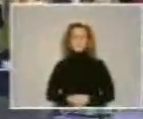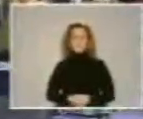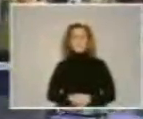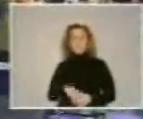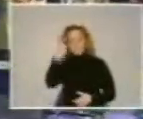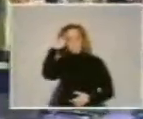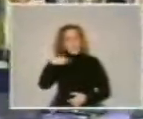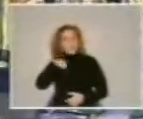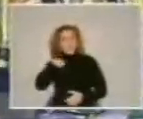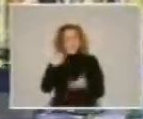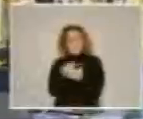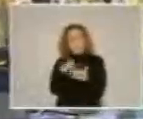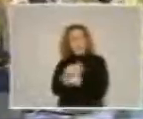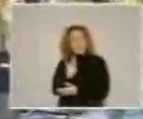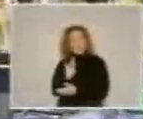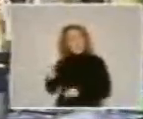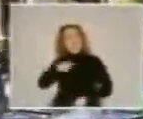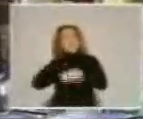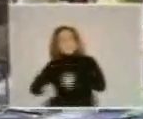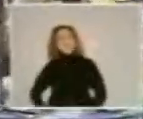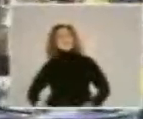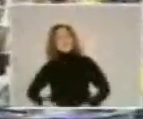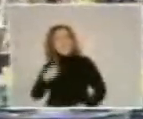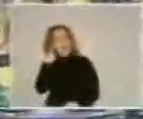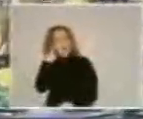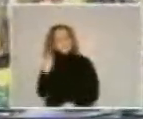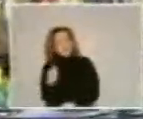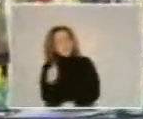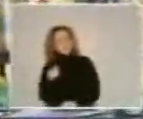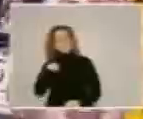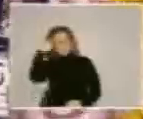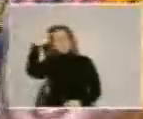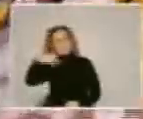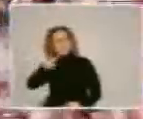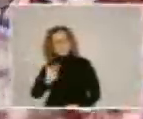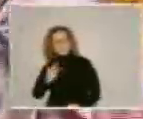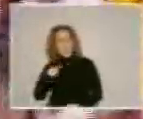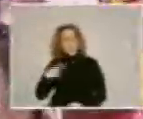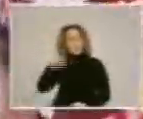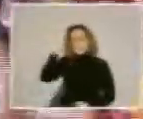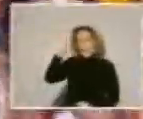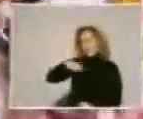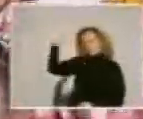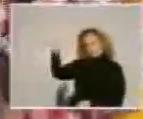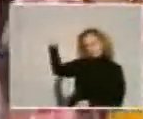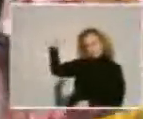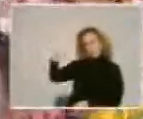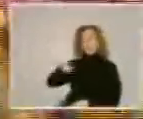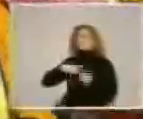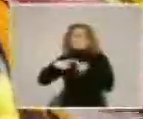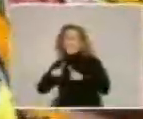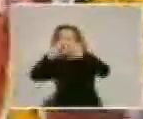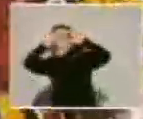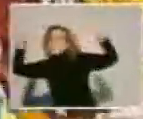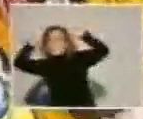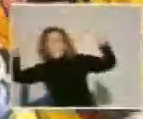Ya que yo soy el que paga, ¿dónde compro usted las bragas? A ver, quiero saber si son baratas o son caras, son de Bershka o de Zara.